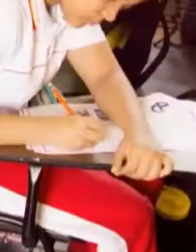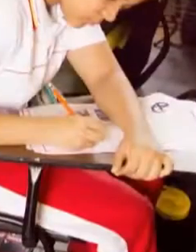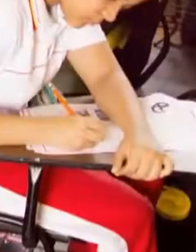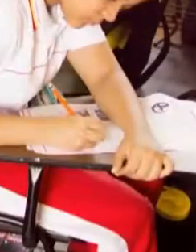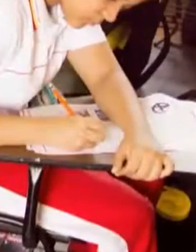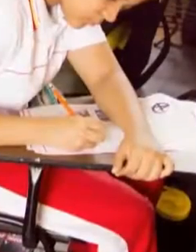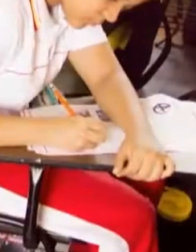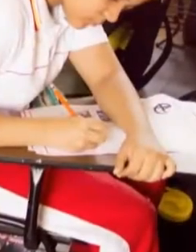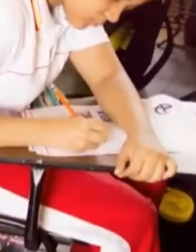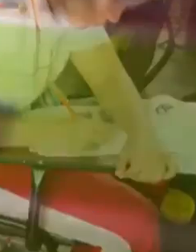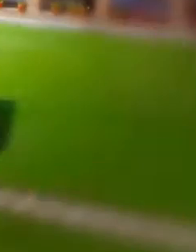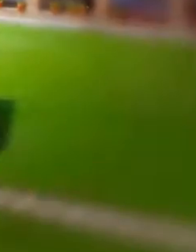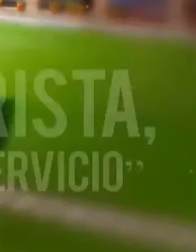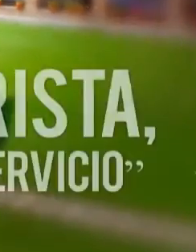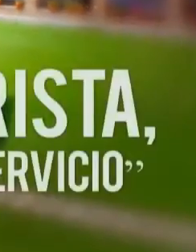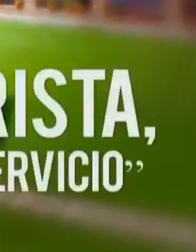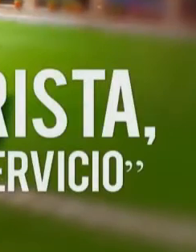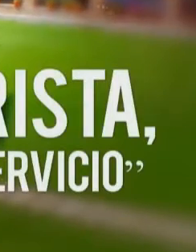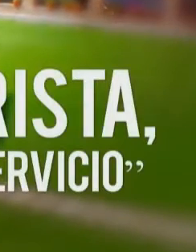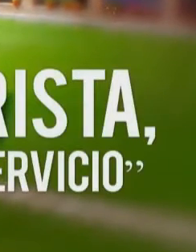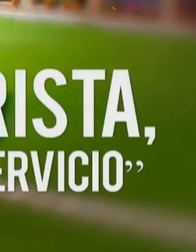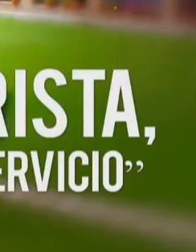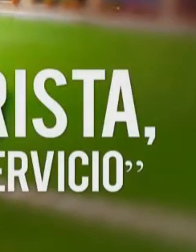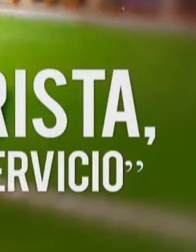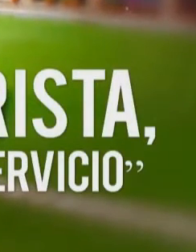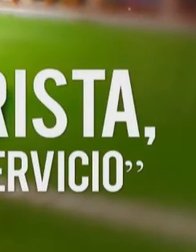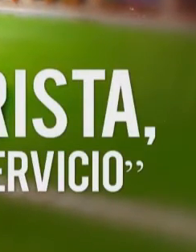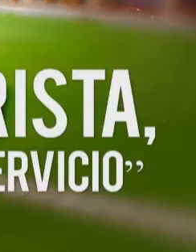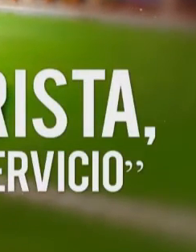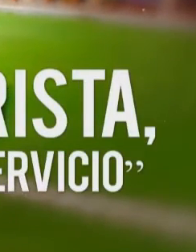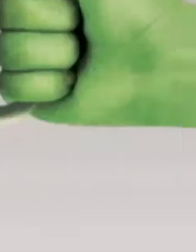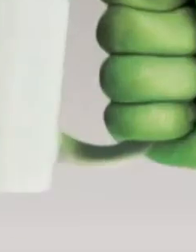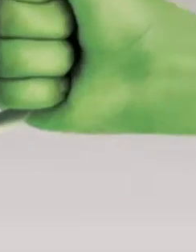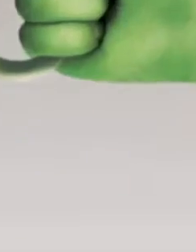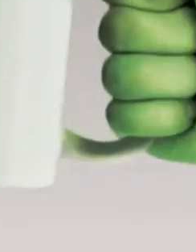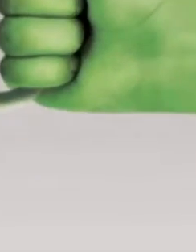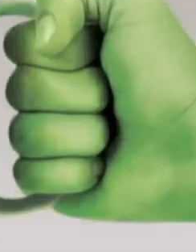ciudad, porque los tiempos cambian, pero los valores permanecen.